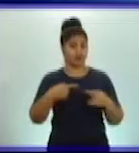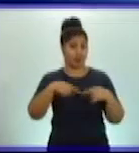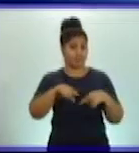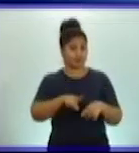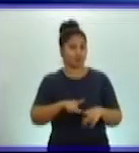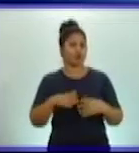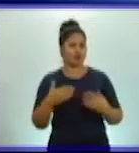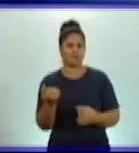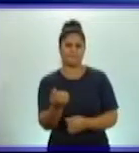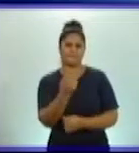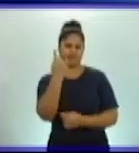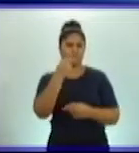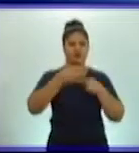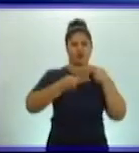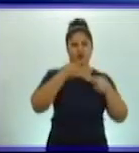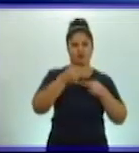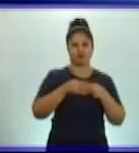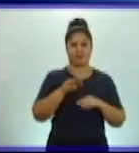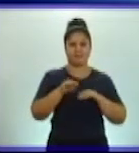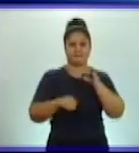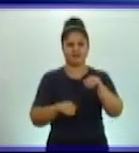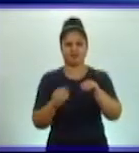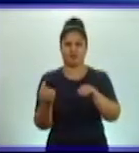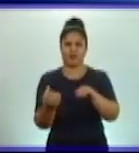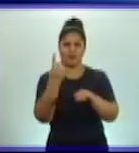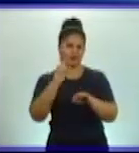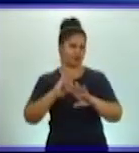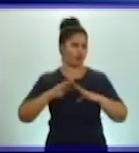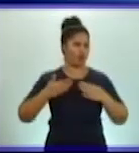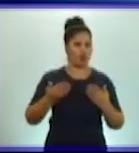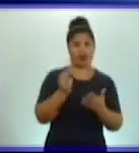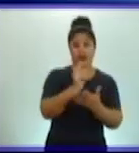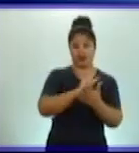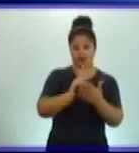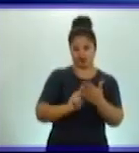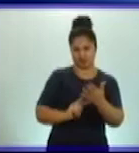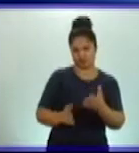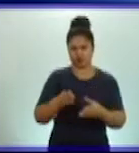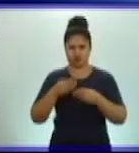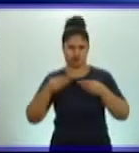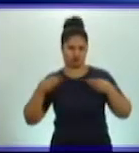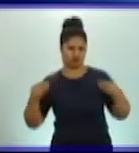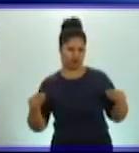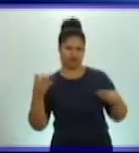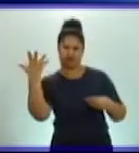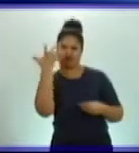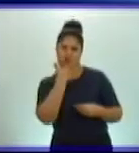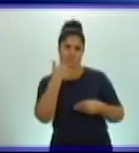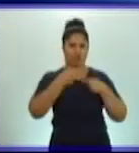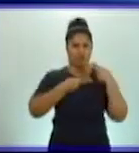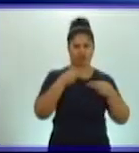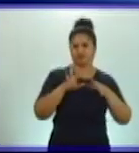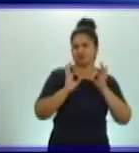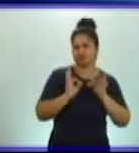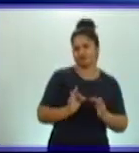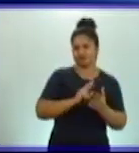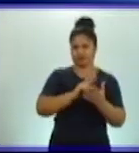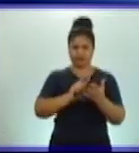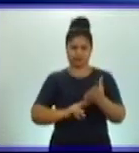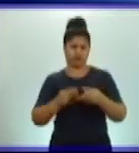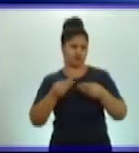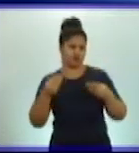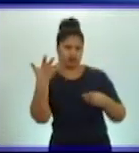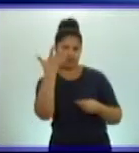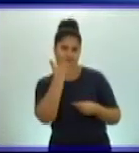lectura modelo, de una lectura expresiva. ¿Quién hace esta lectura? Esta lectura la debe hacer el maestro, porque el profesor